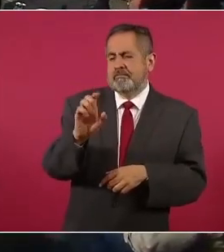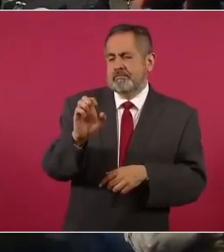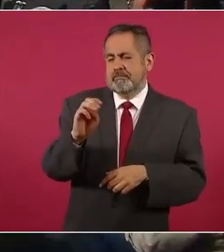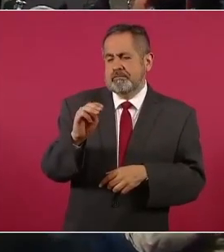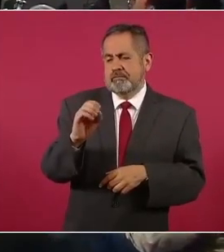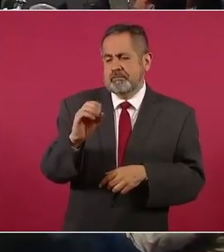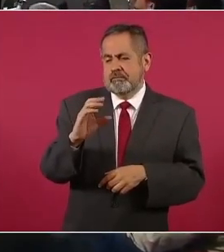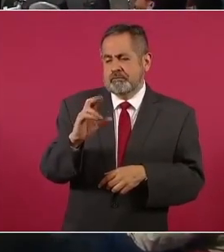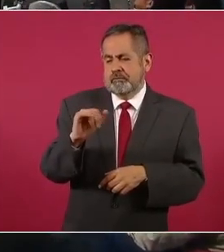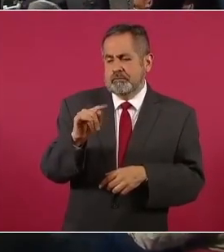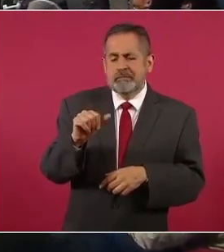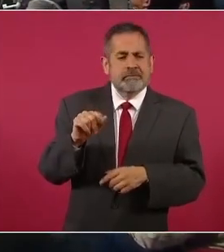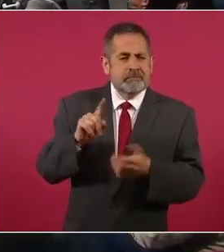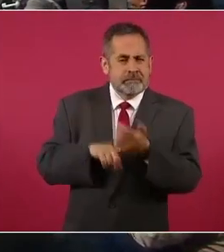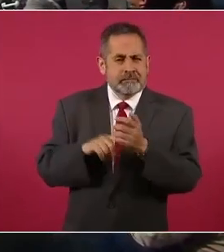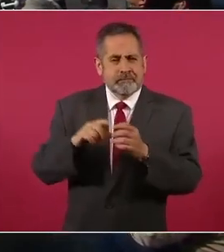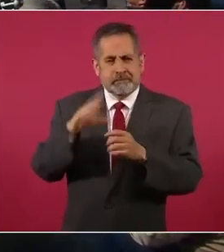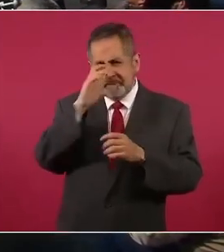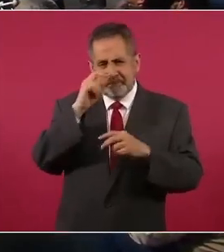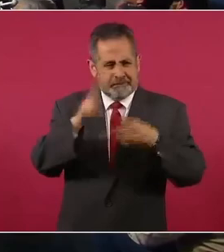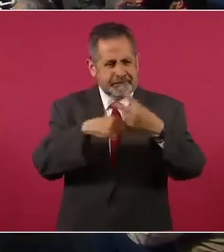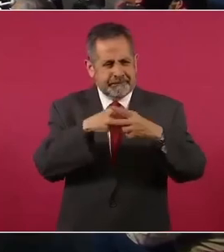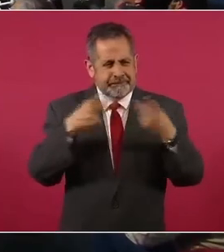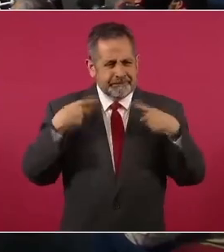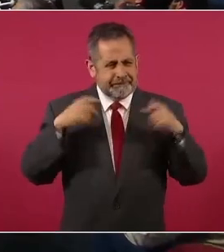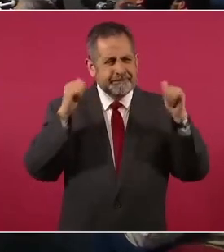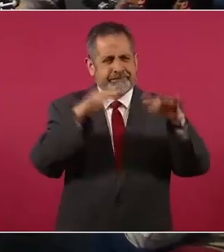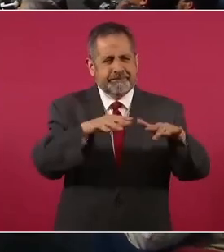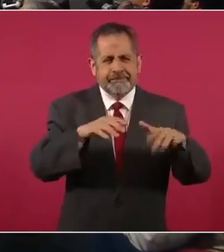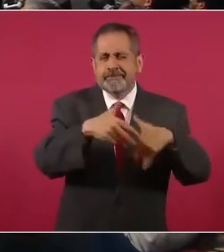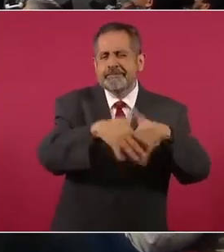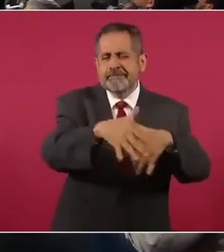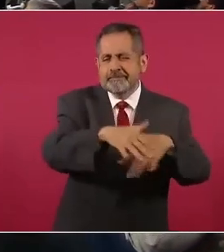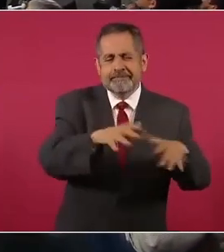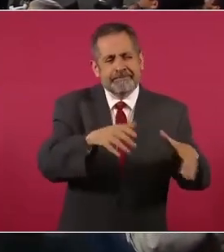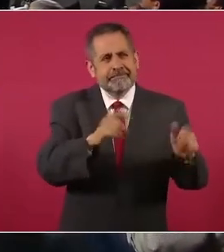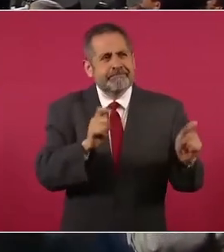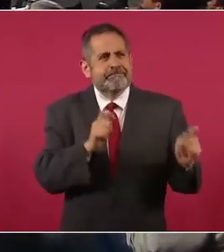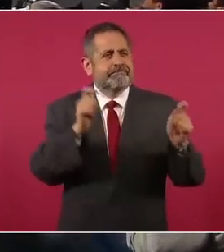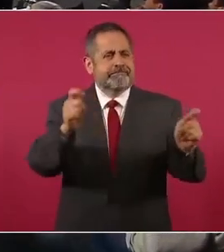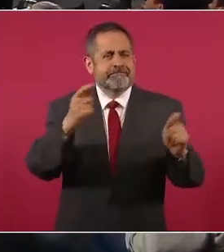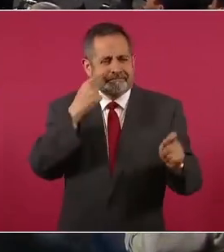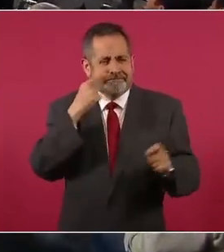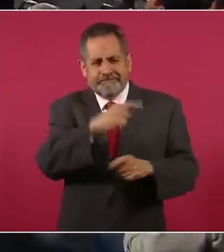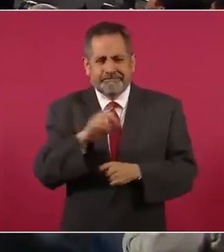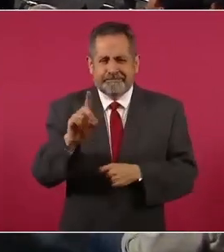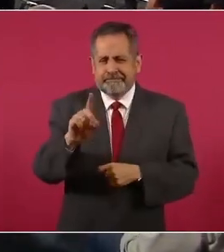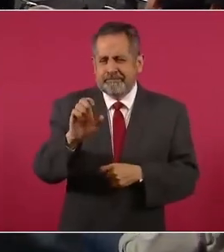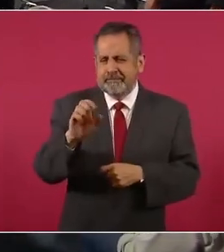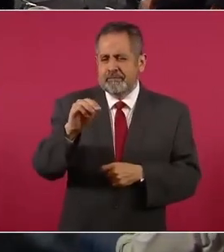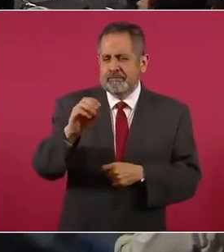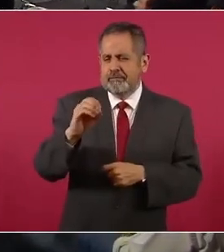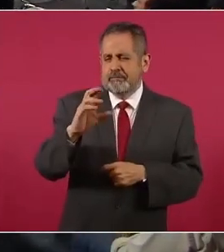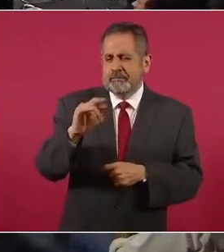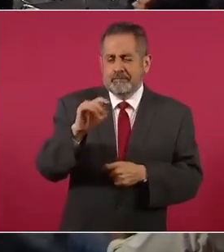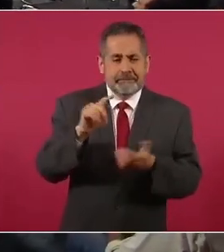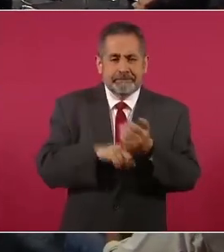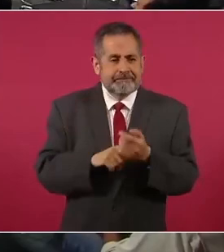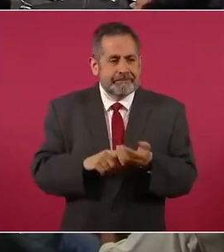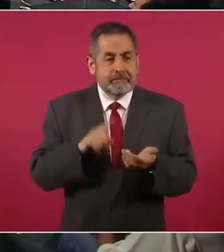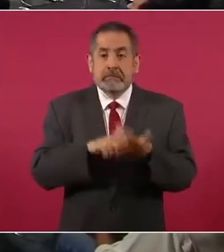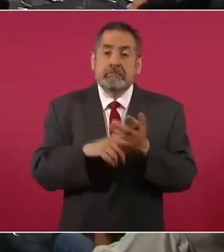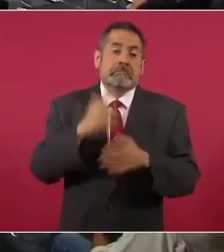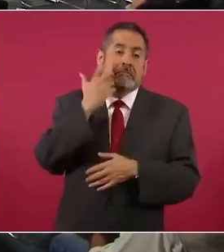las fotos de los demócratas que fueron a la marcha, para nada más para que quede claro de que no es el INE.